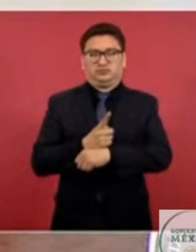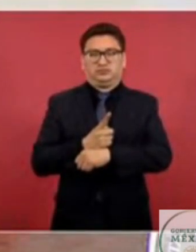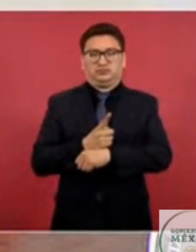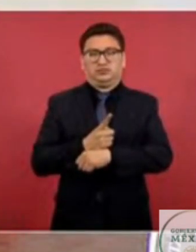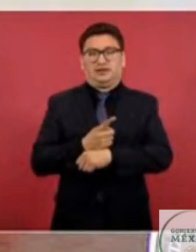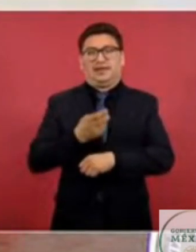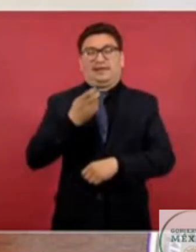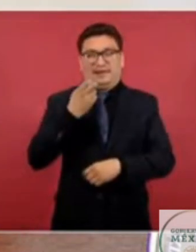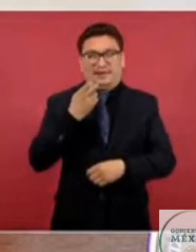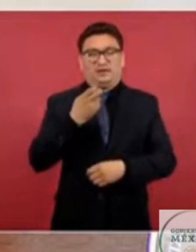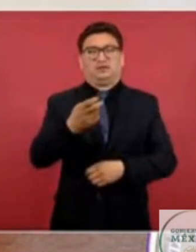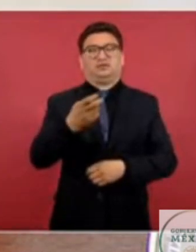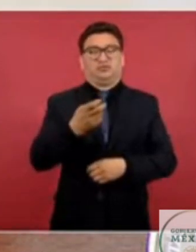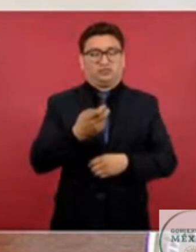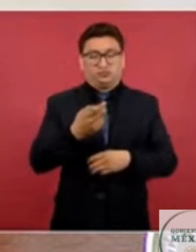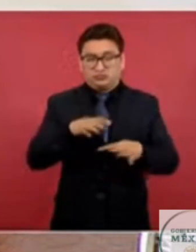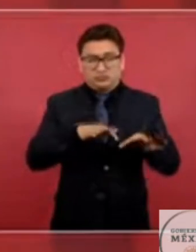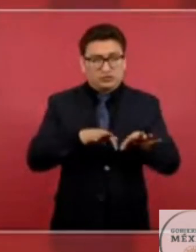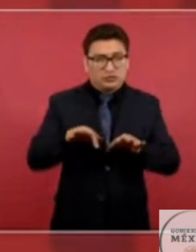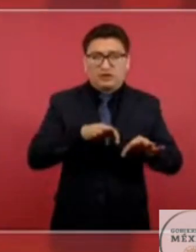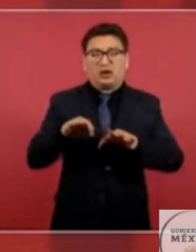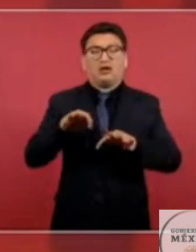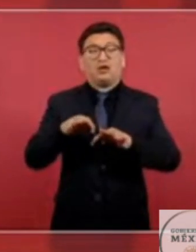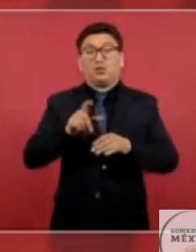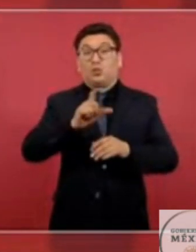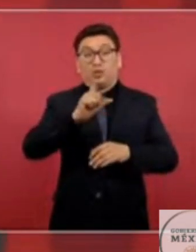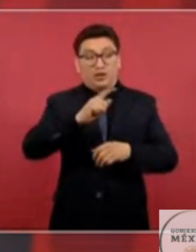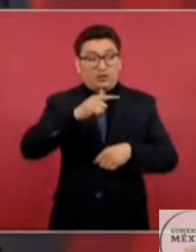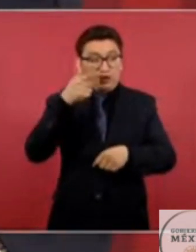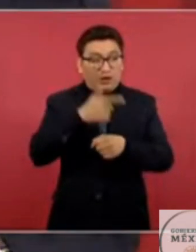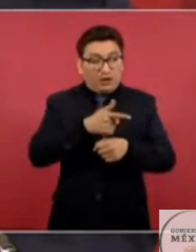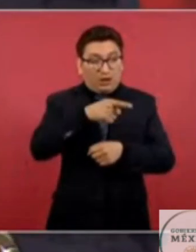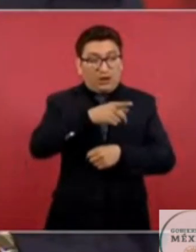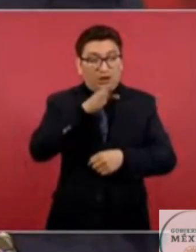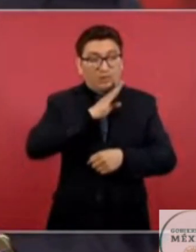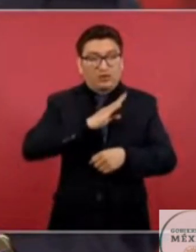Y desde luego no hay impunidad.